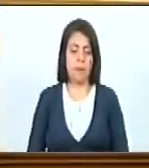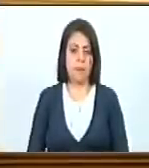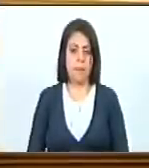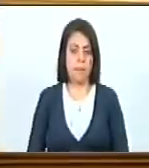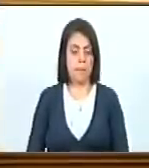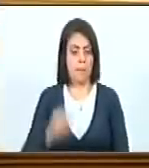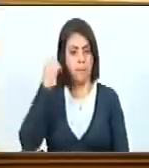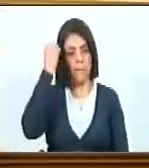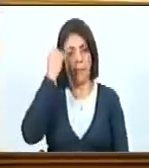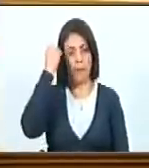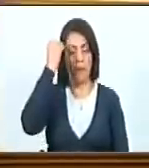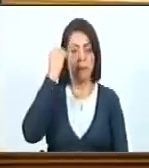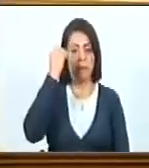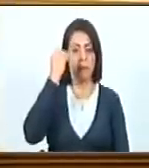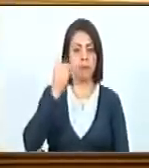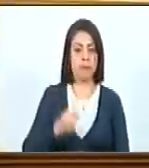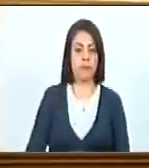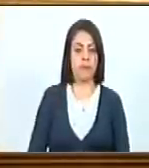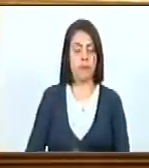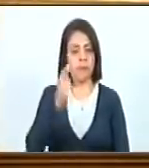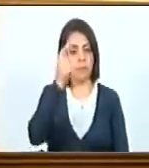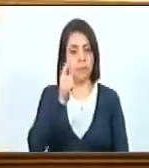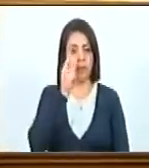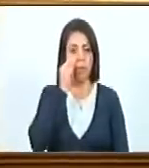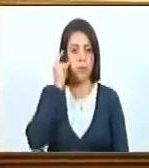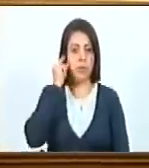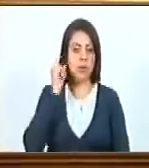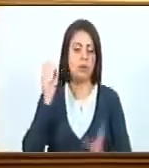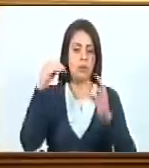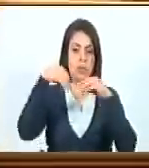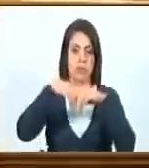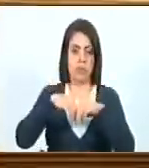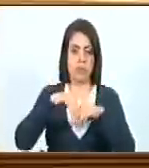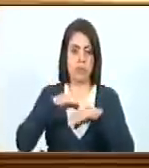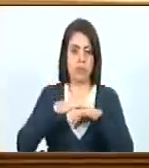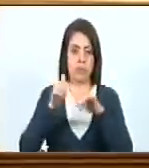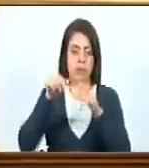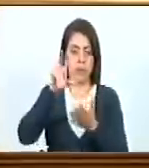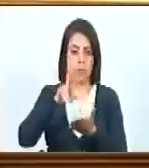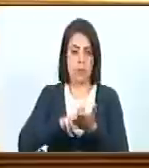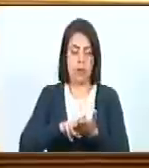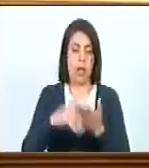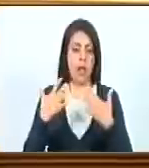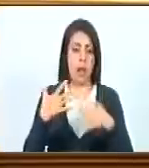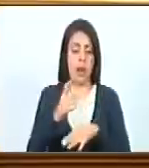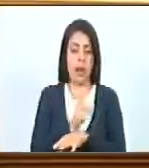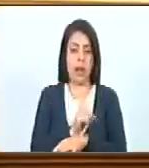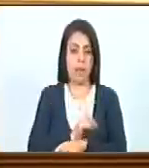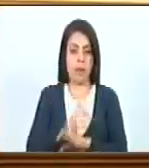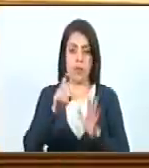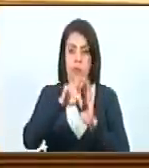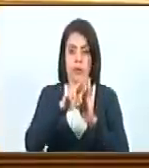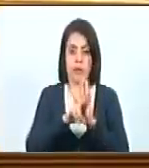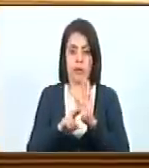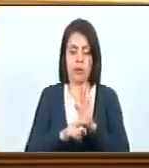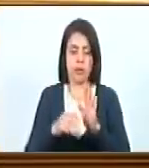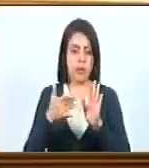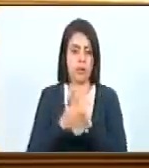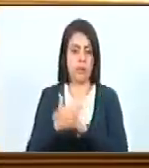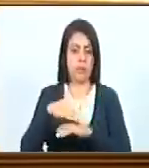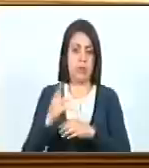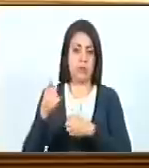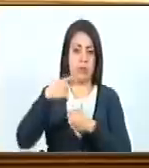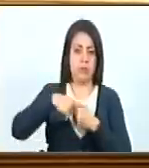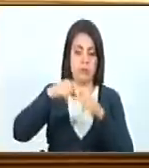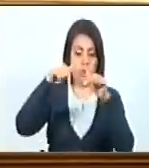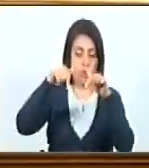En consideración, las diputadas y diputados que estén de acuerdo con aprobar la urgencia reglamentaria correspondiente para incluir